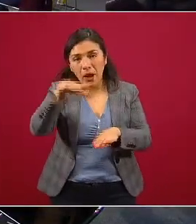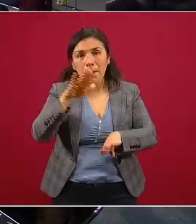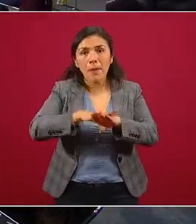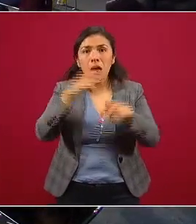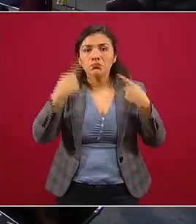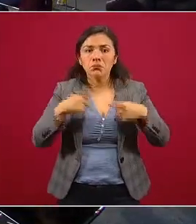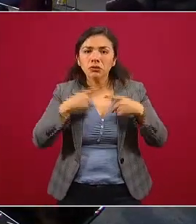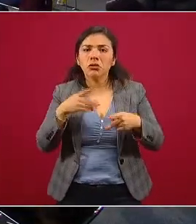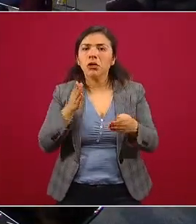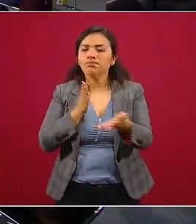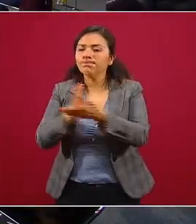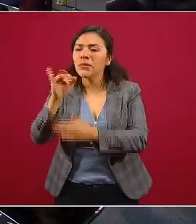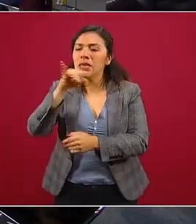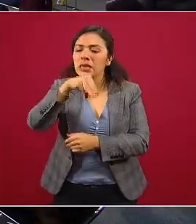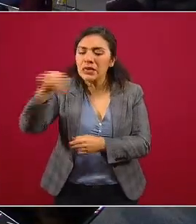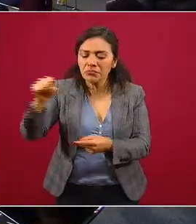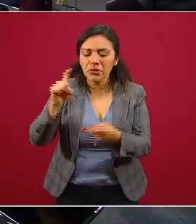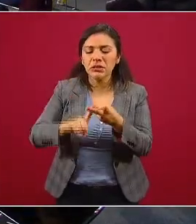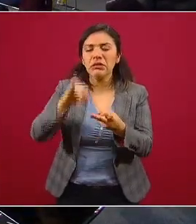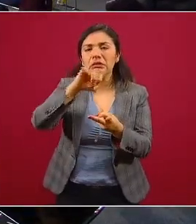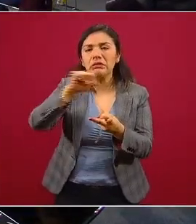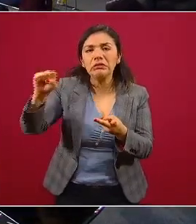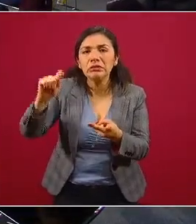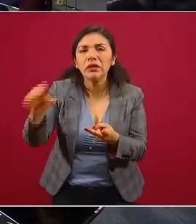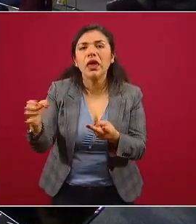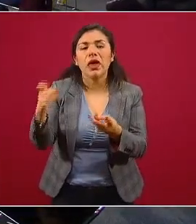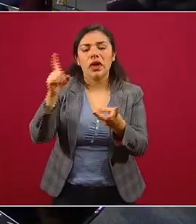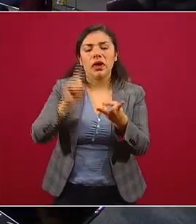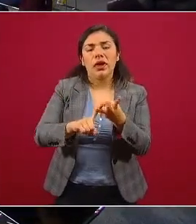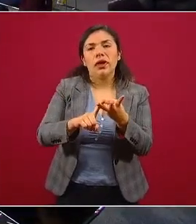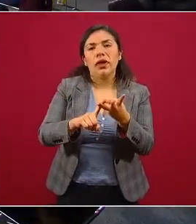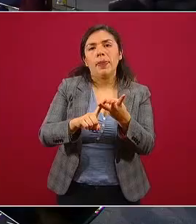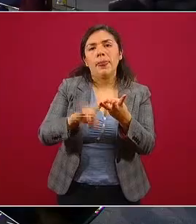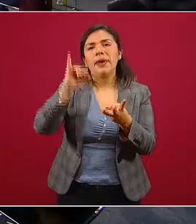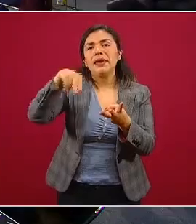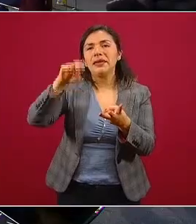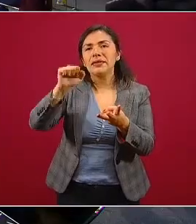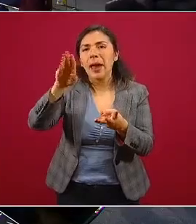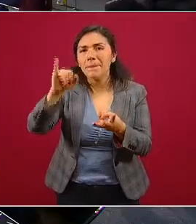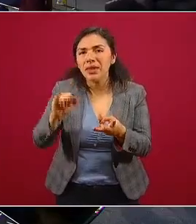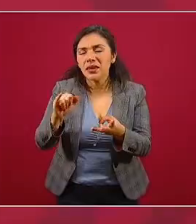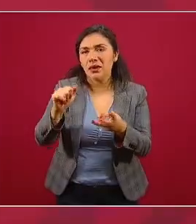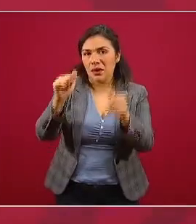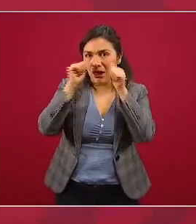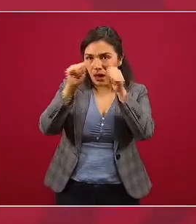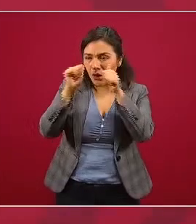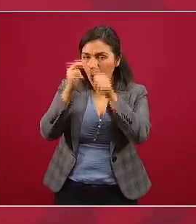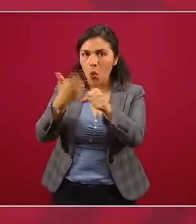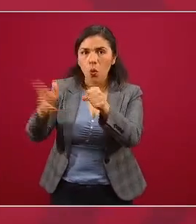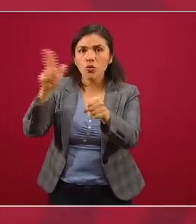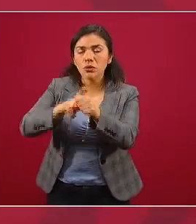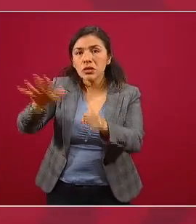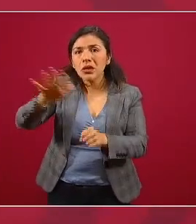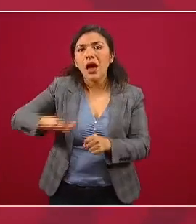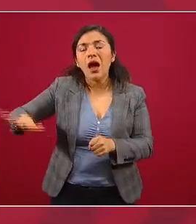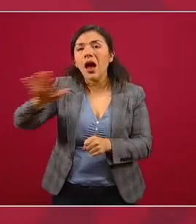en el ISSSTE, en el Seguro, en los hospitales de la Secretaría de Salud,